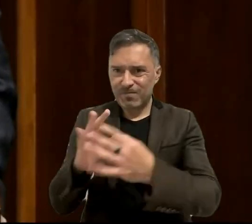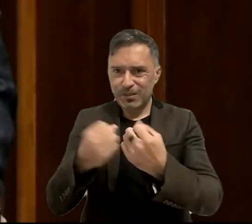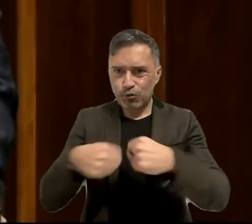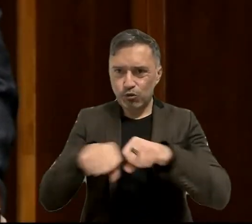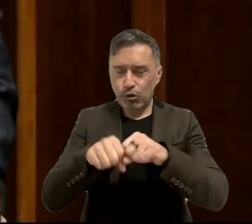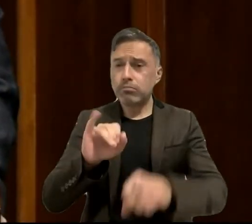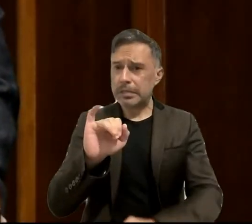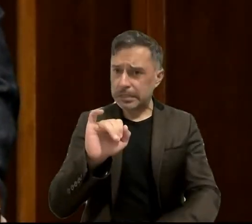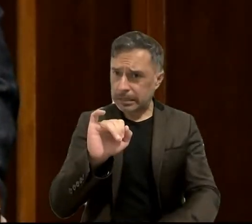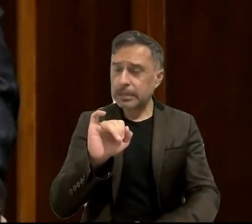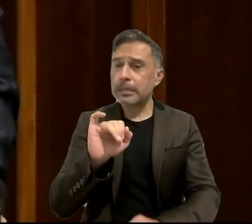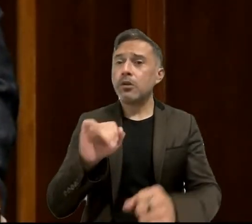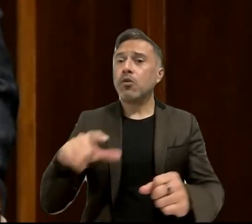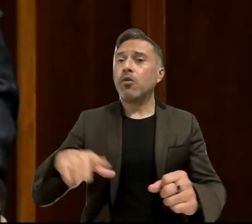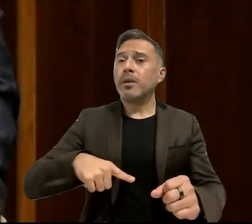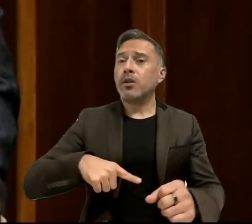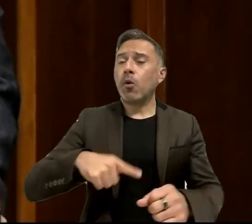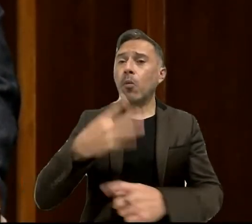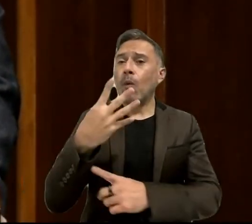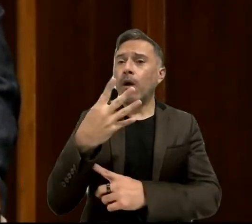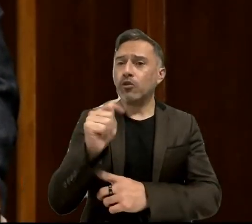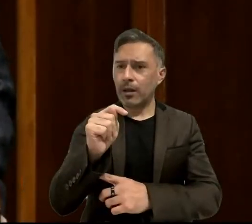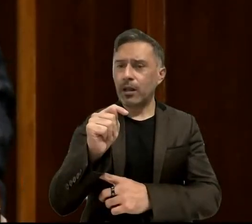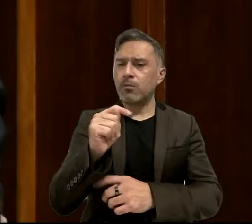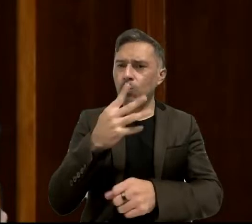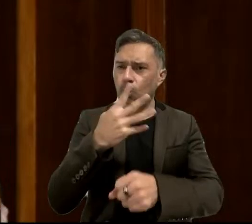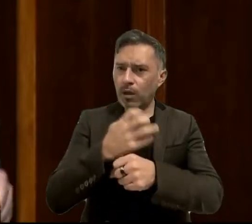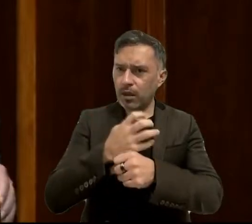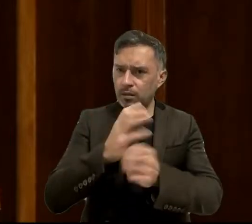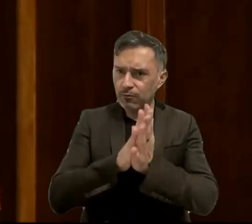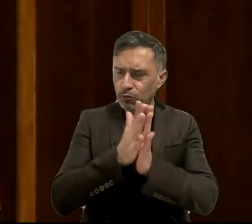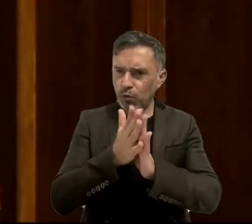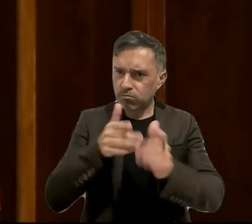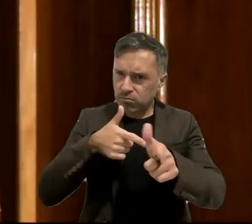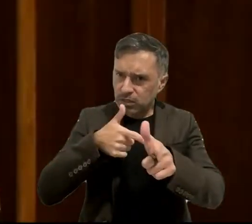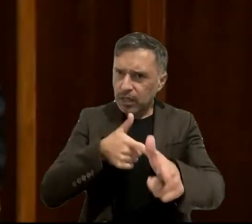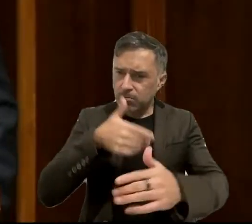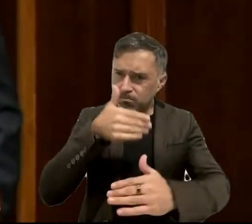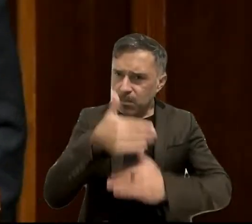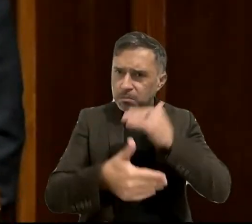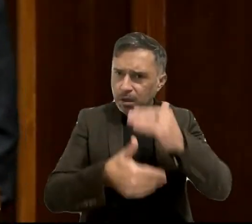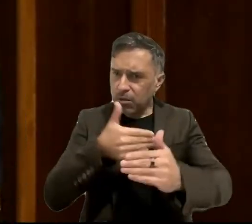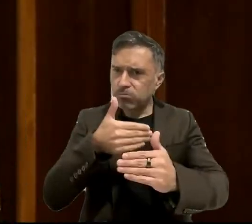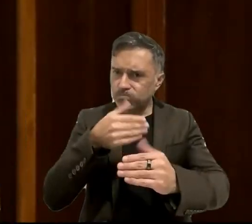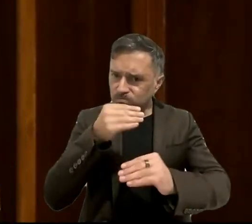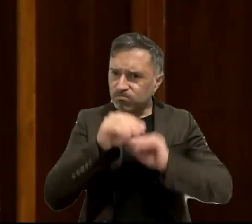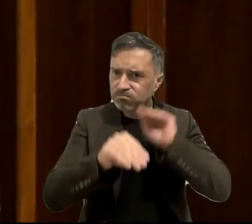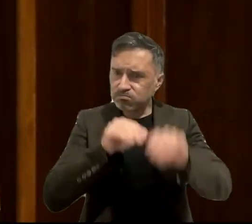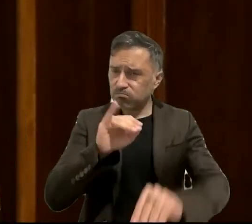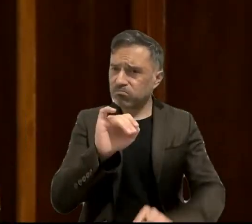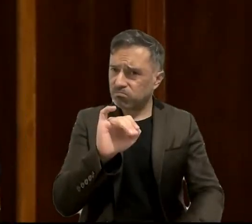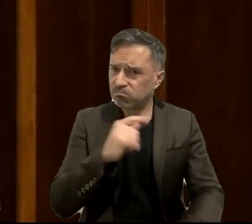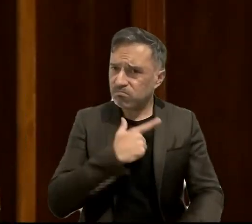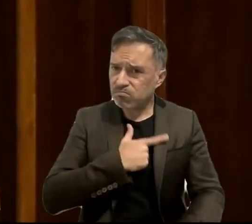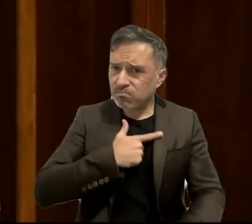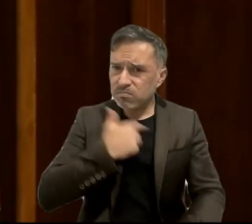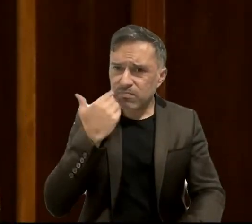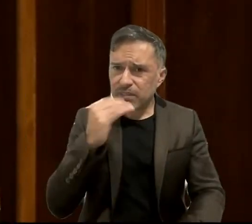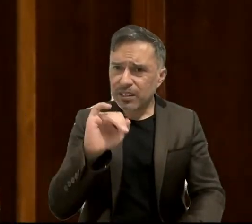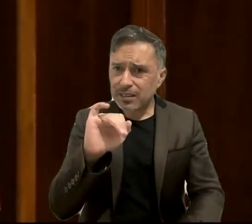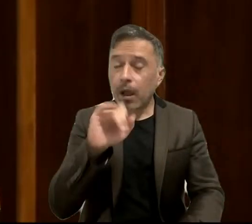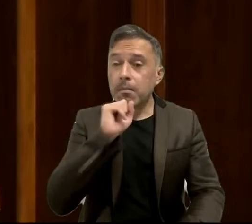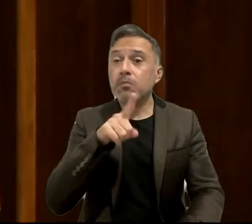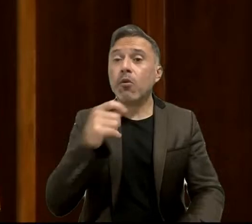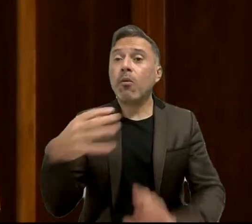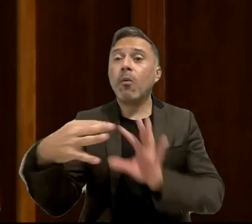segundo piso de la cuarta transformación. Y el segundo piso de la cuarta transformación implicaría entonces fortalecer a la Comisión